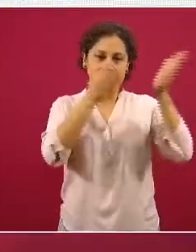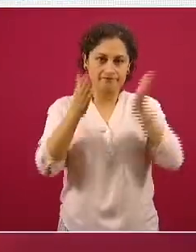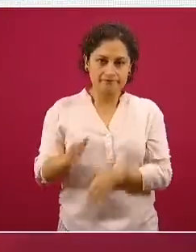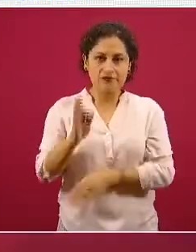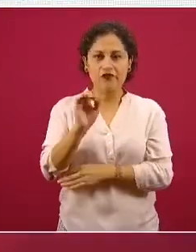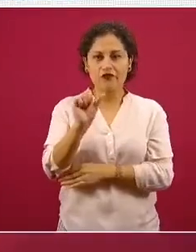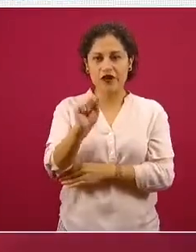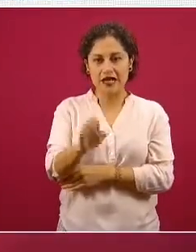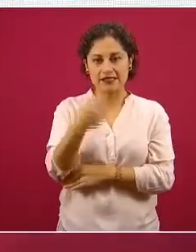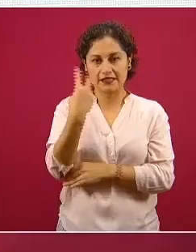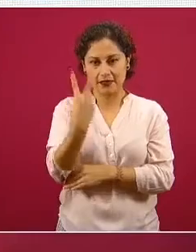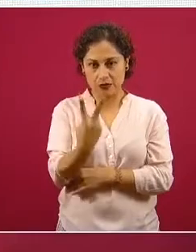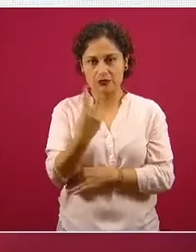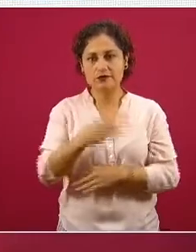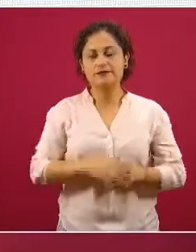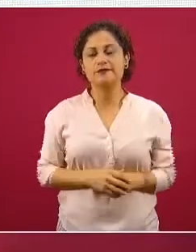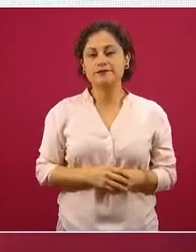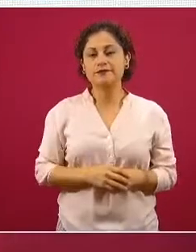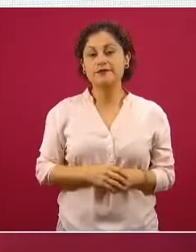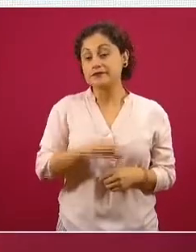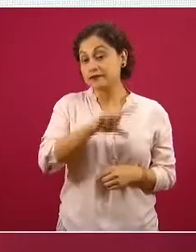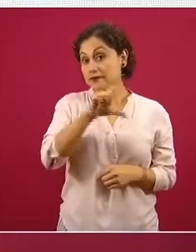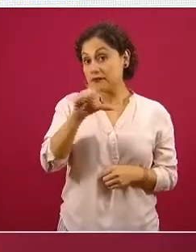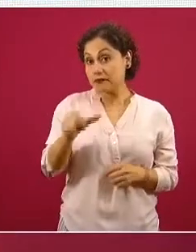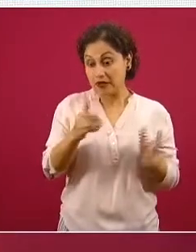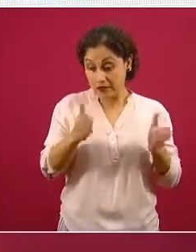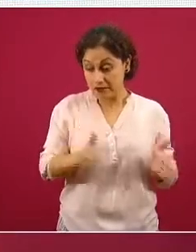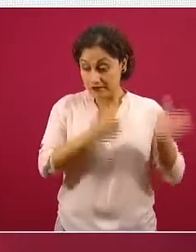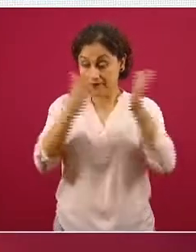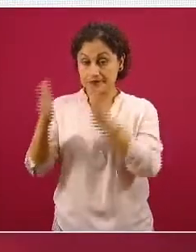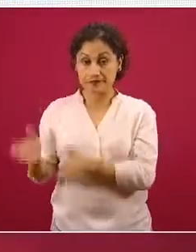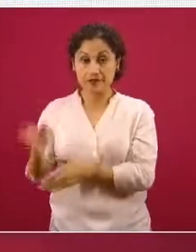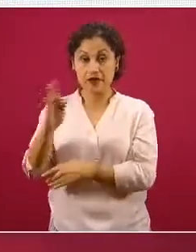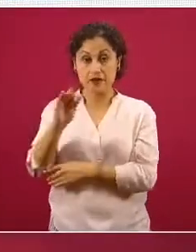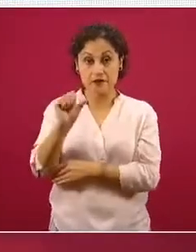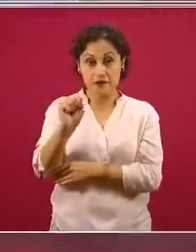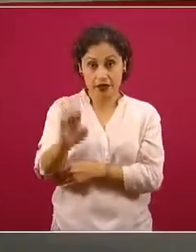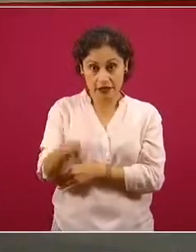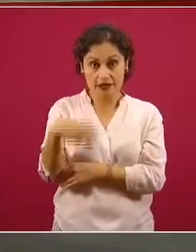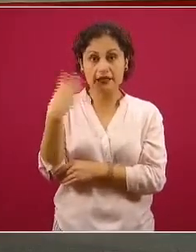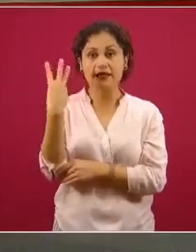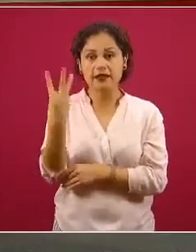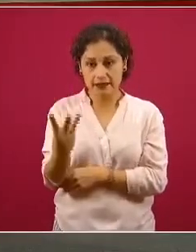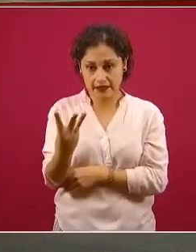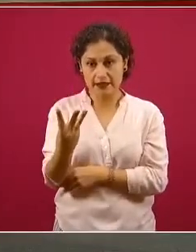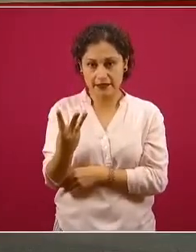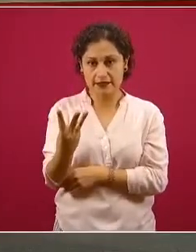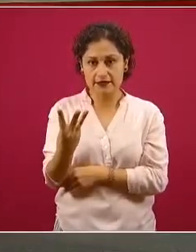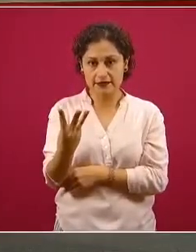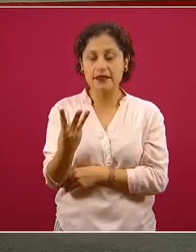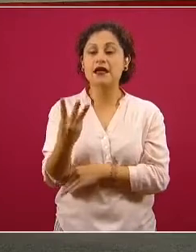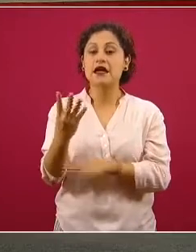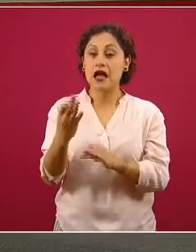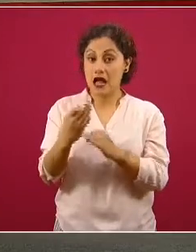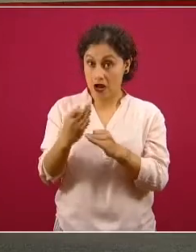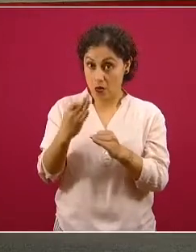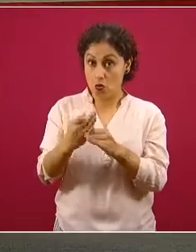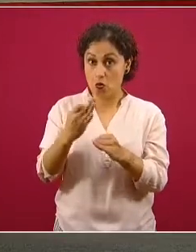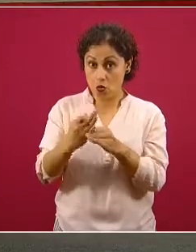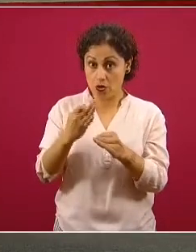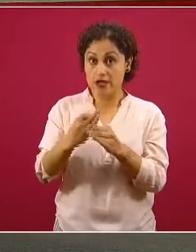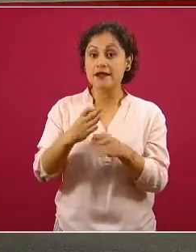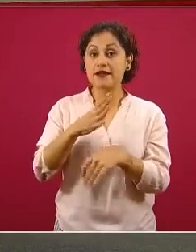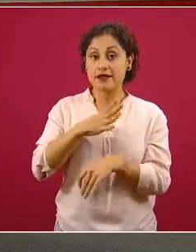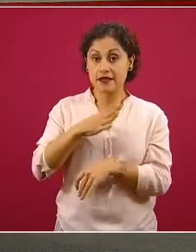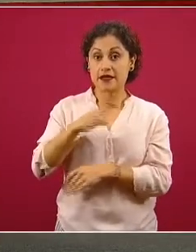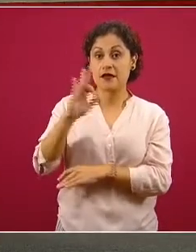Llegado el momento, tuvimos la fase 3, que es en la que estamos todavía. Bueno, ya no está en las diapositivas, pero por eso ponemos ahora una etiqueta ahí